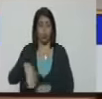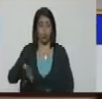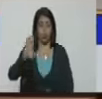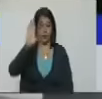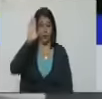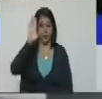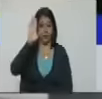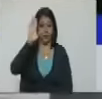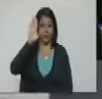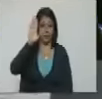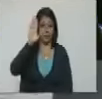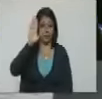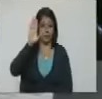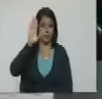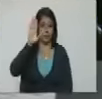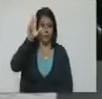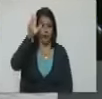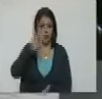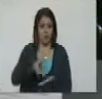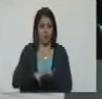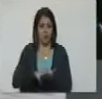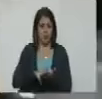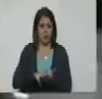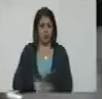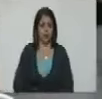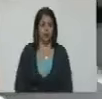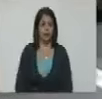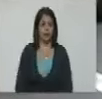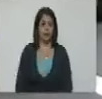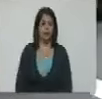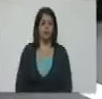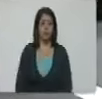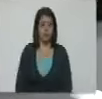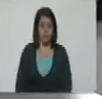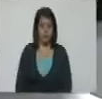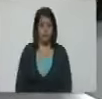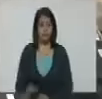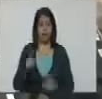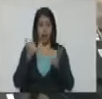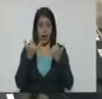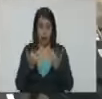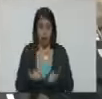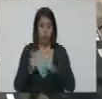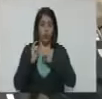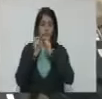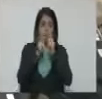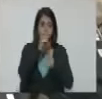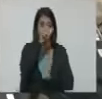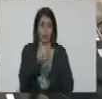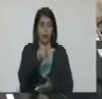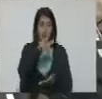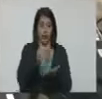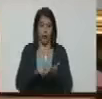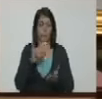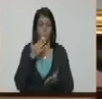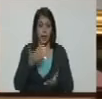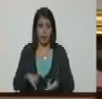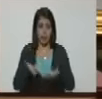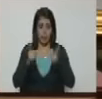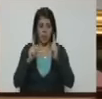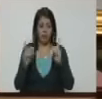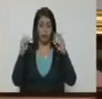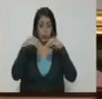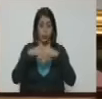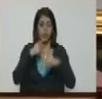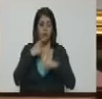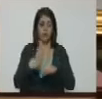de costumbre. Queda aprobado. En consecuencia, se declara aprobada la autorización de